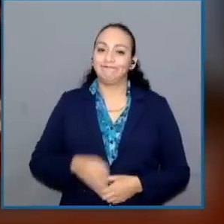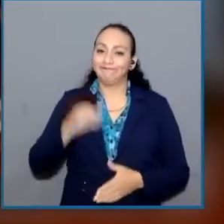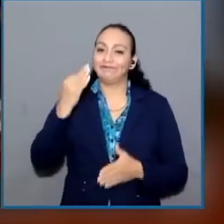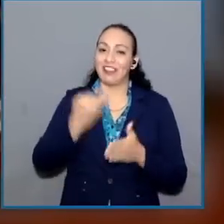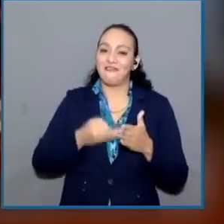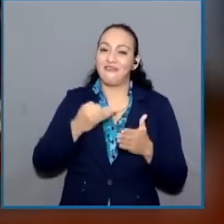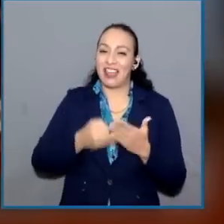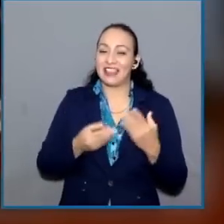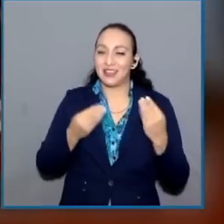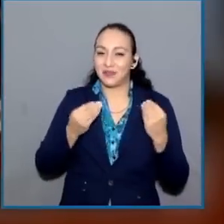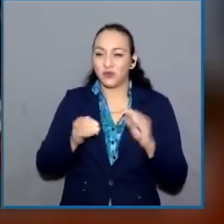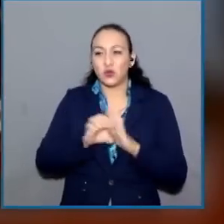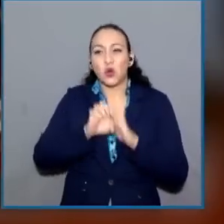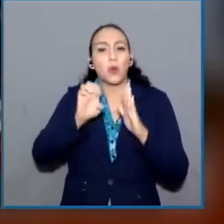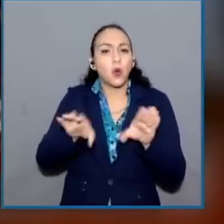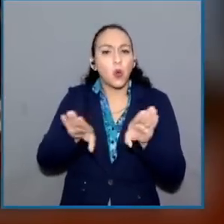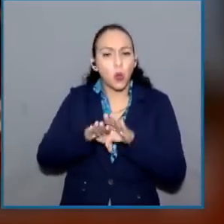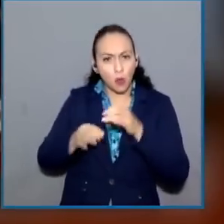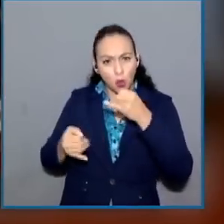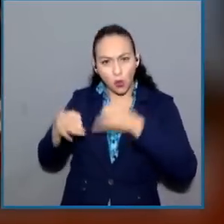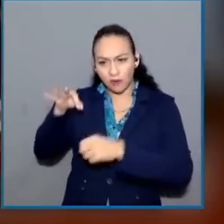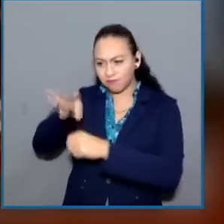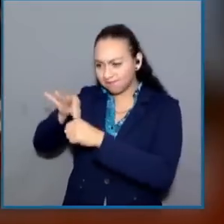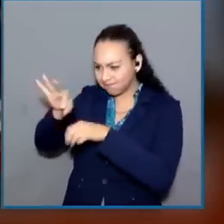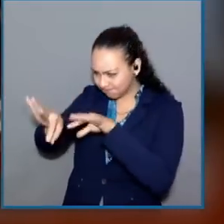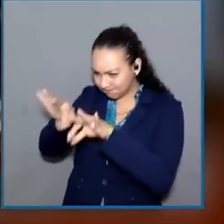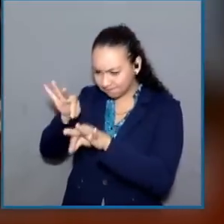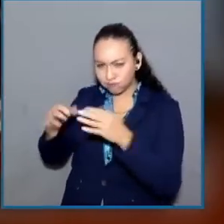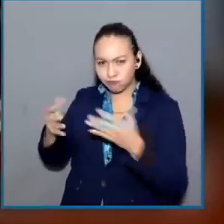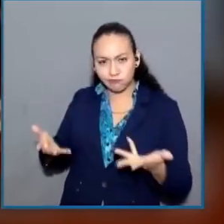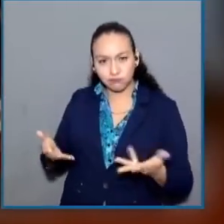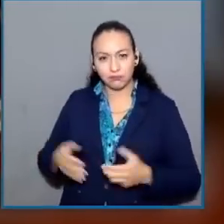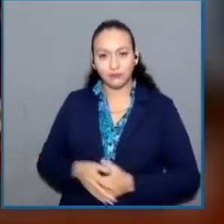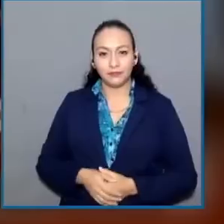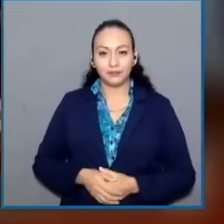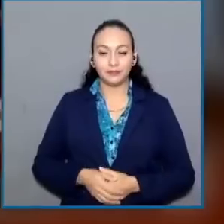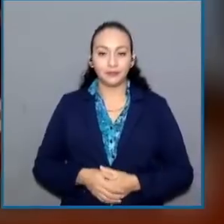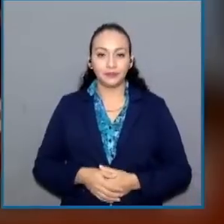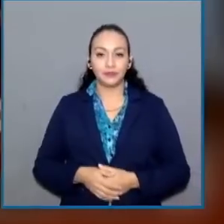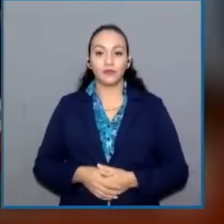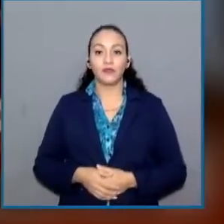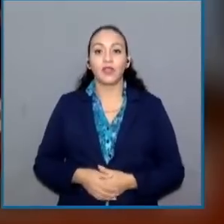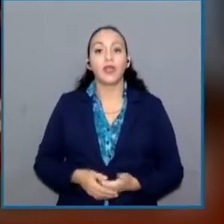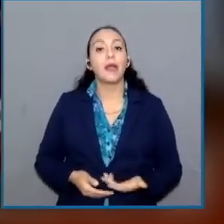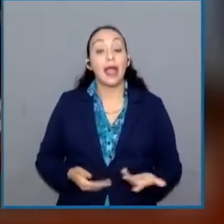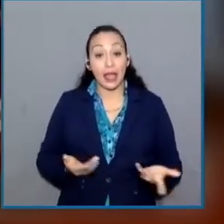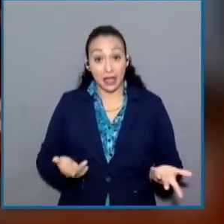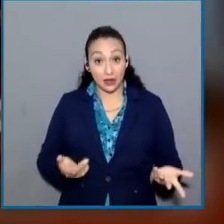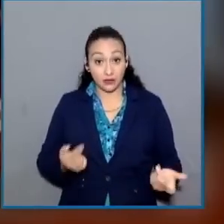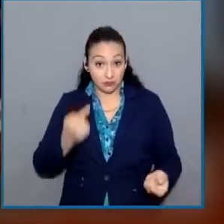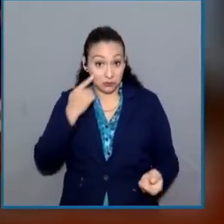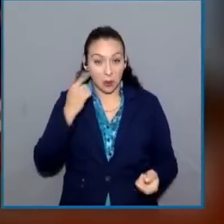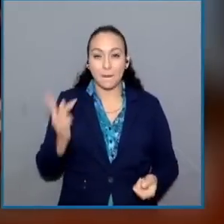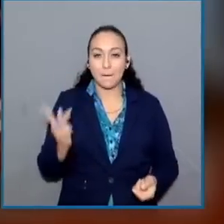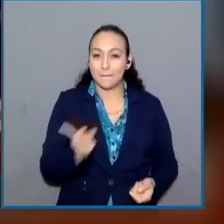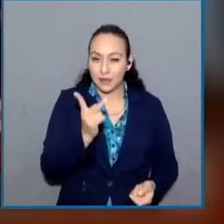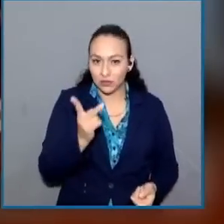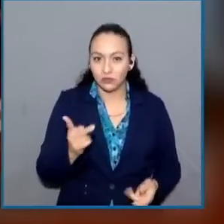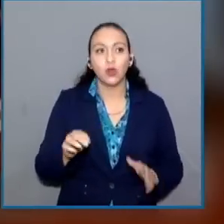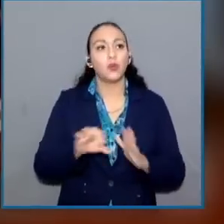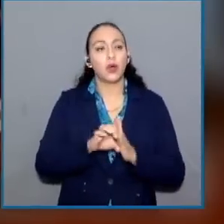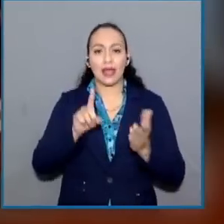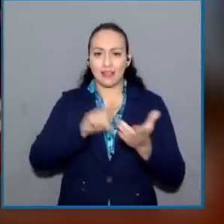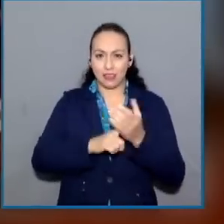las personas impartidoras de justicia. Ni siquiera vamos a tener representantes en las mesas directivas de casilla. No sabemos si